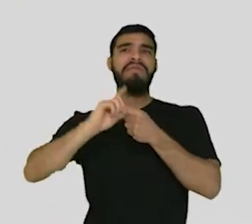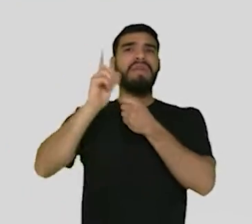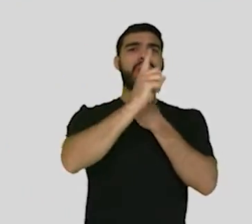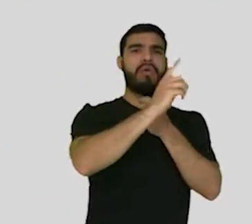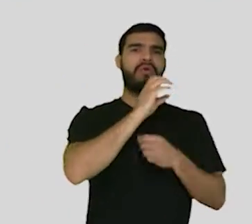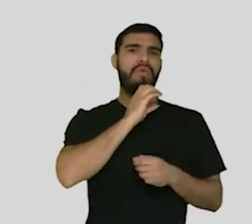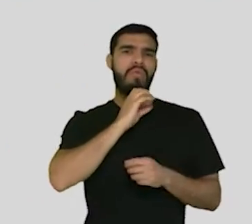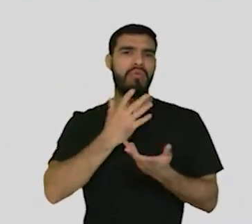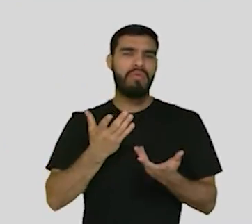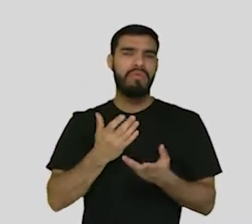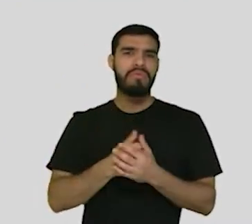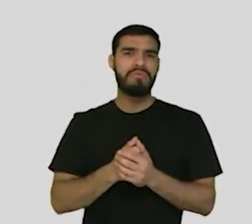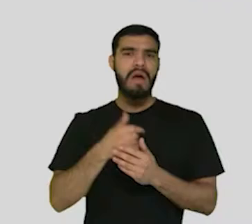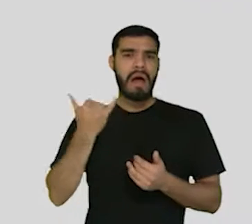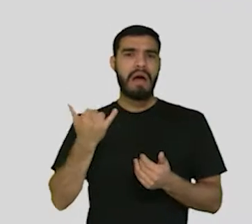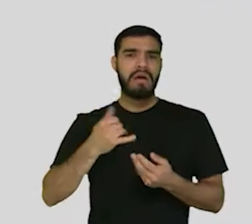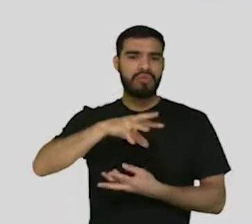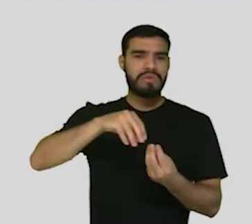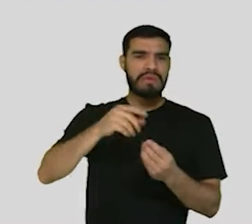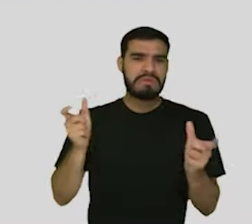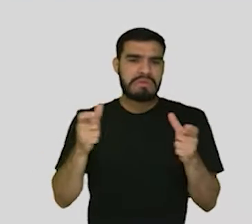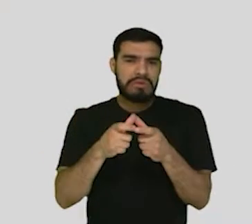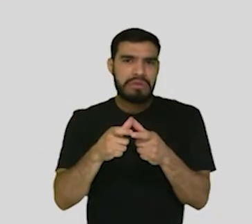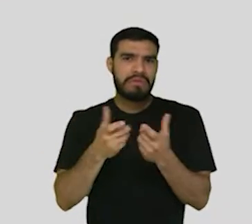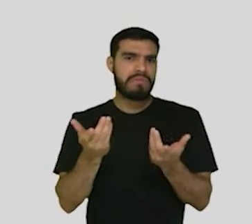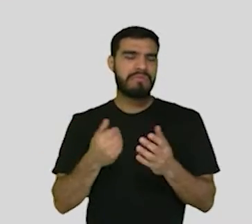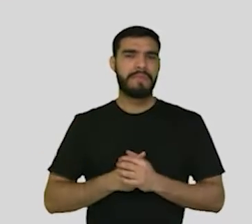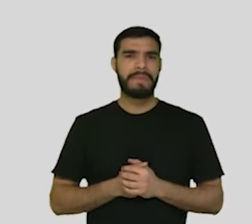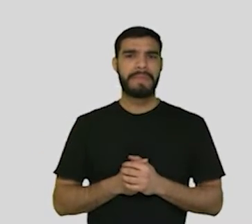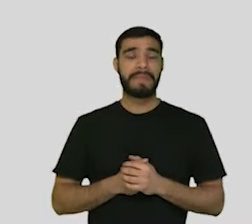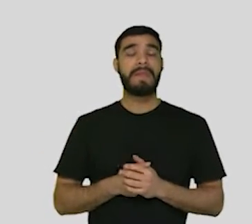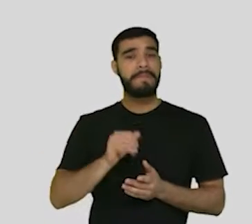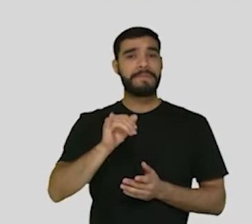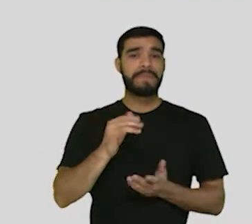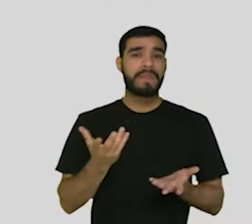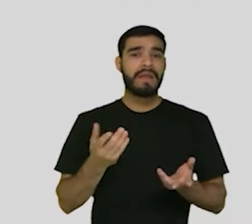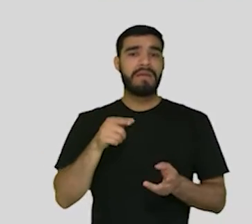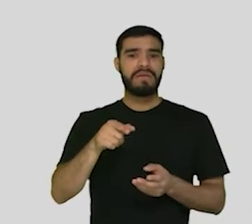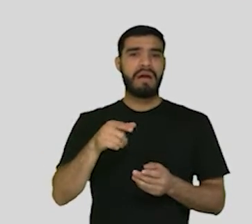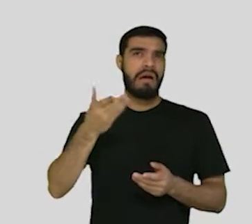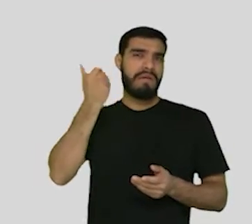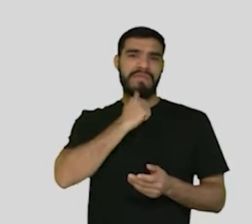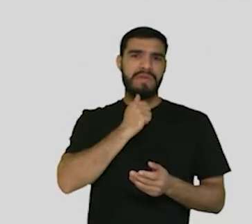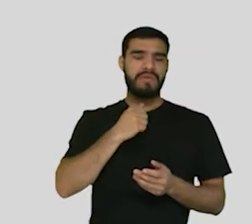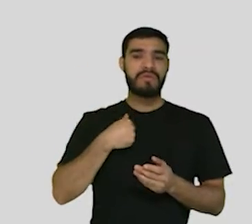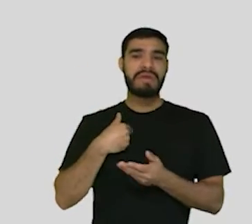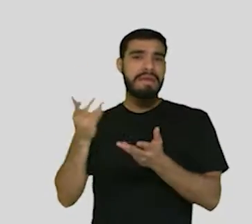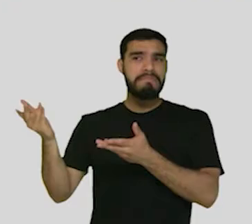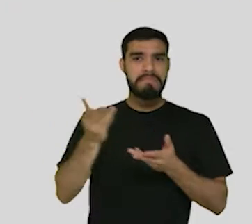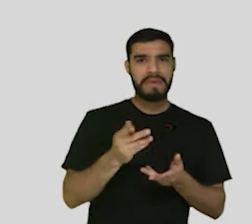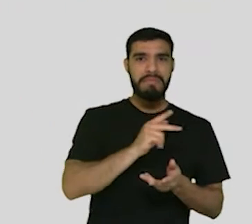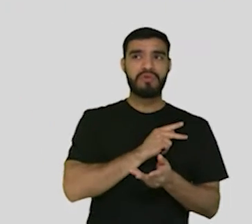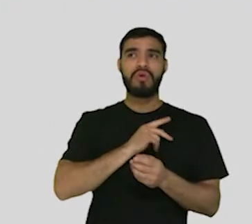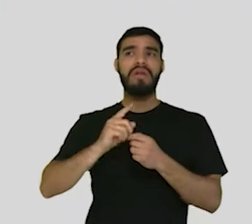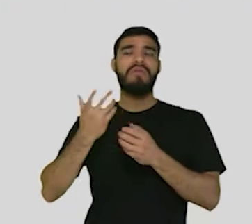Maesapico, Ñaneretaria Puyo, Tocajara, Oñeme, Eumiami, movilización. Añete jape. A la gente